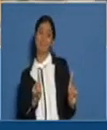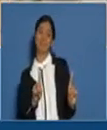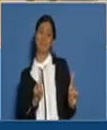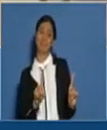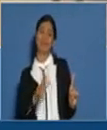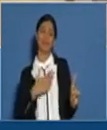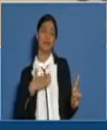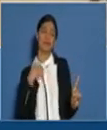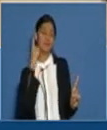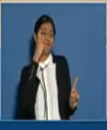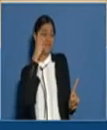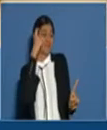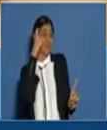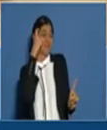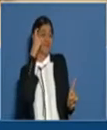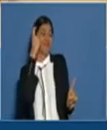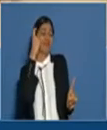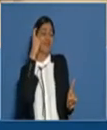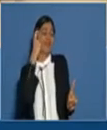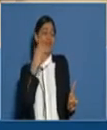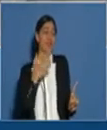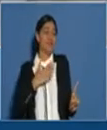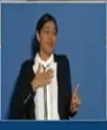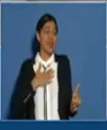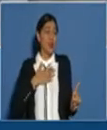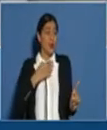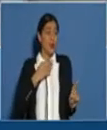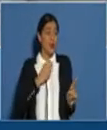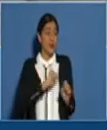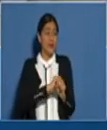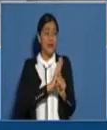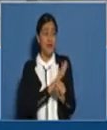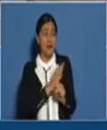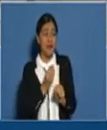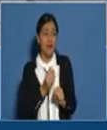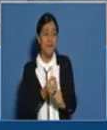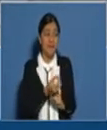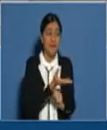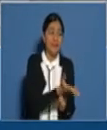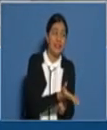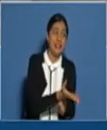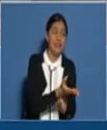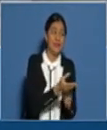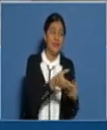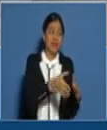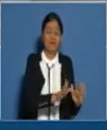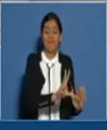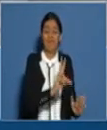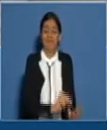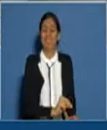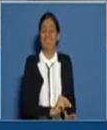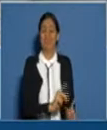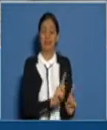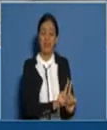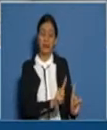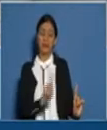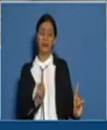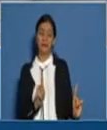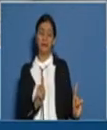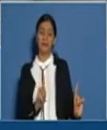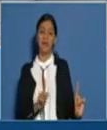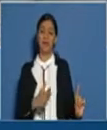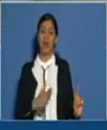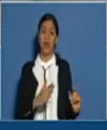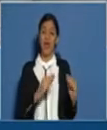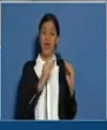que uno lleva ese virus al familiar. Así que realmente es un aislamiento. La gente tiene aislamiento en